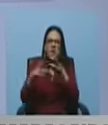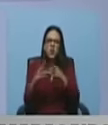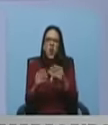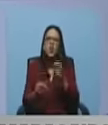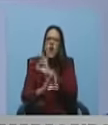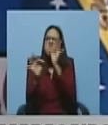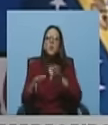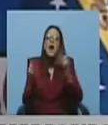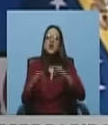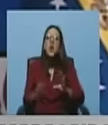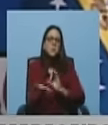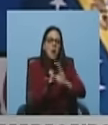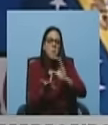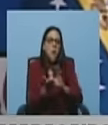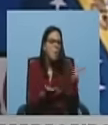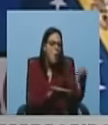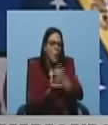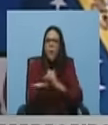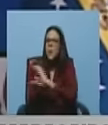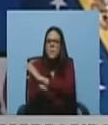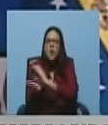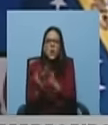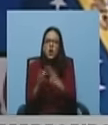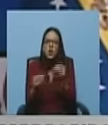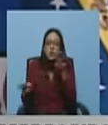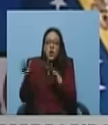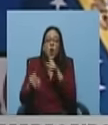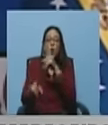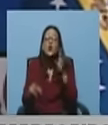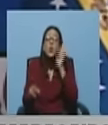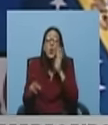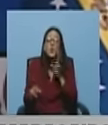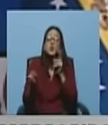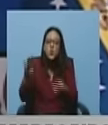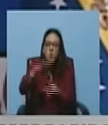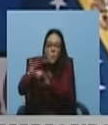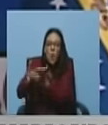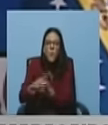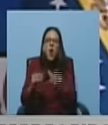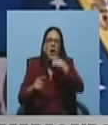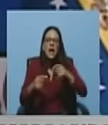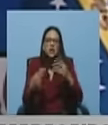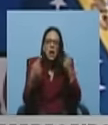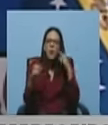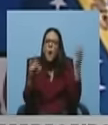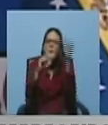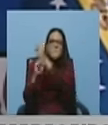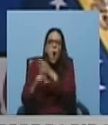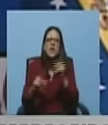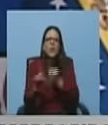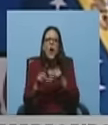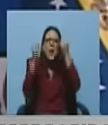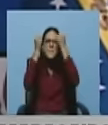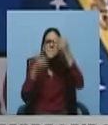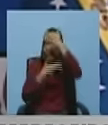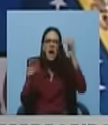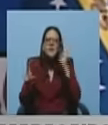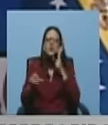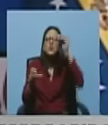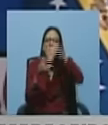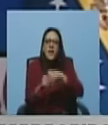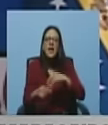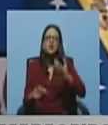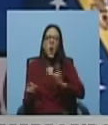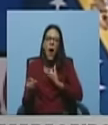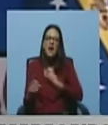rutinaria. Toda una trama de corrupción que se está desmantelando, una mafia en el municipio de Maracaibo